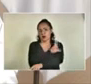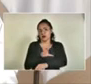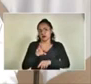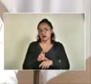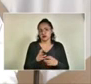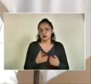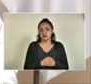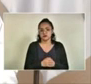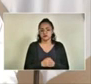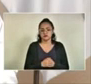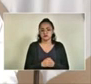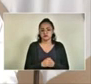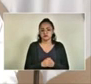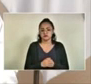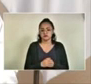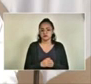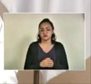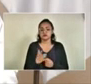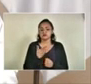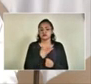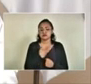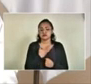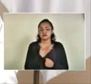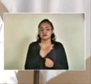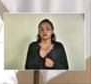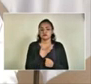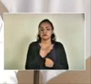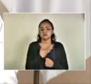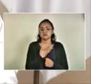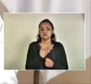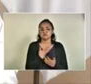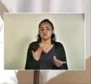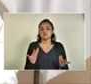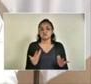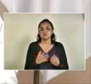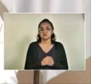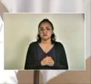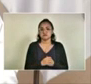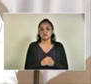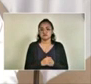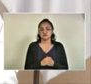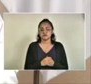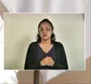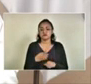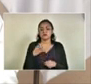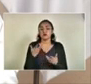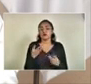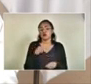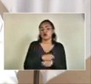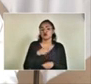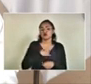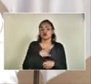perredé tuve una posición de estar en contra y